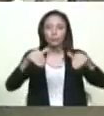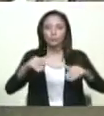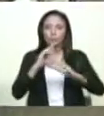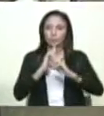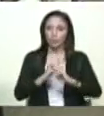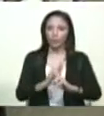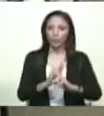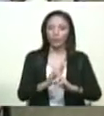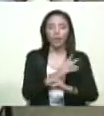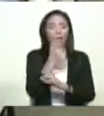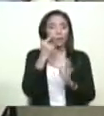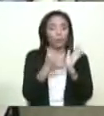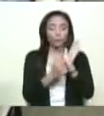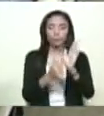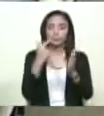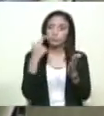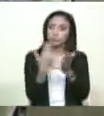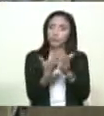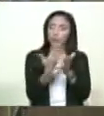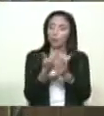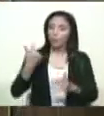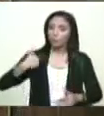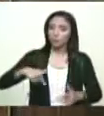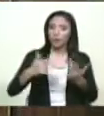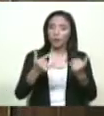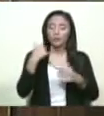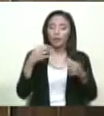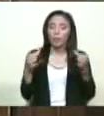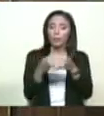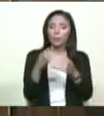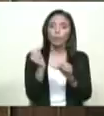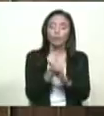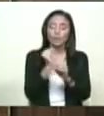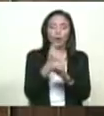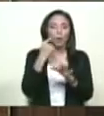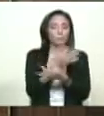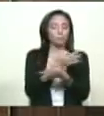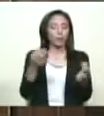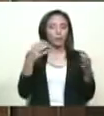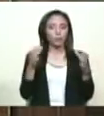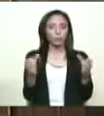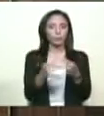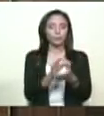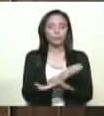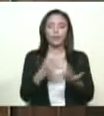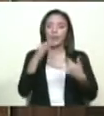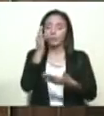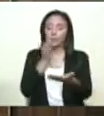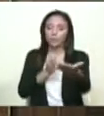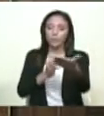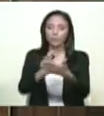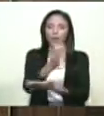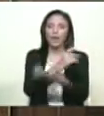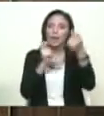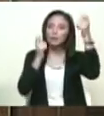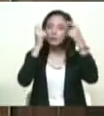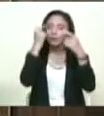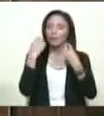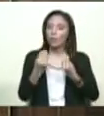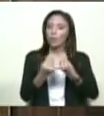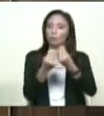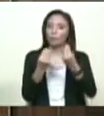tengamos hoy por hoy un equipo tan extraordinario tan leal tan combativo